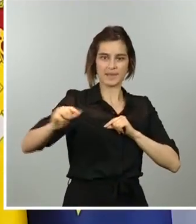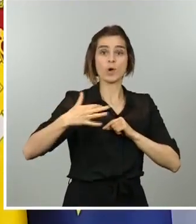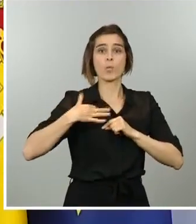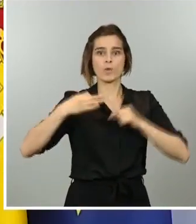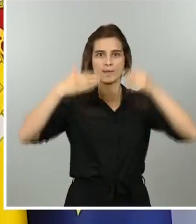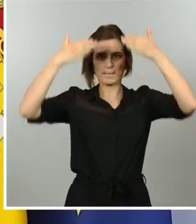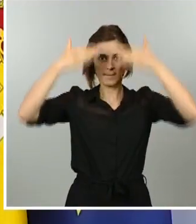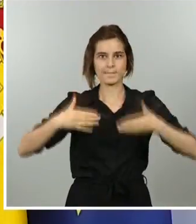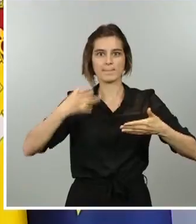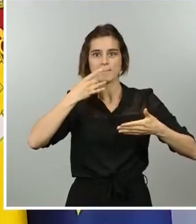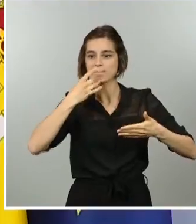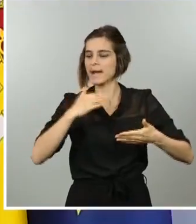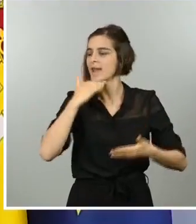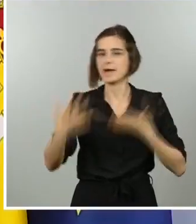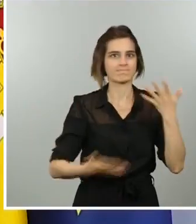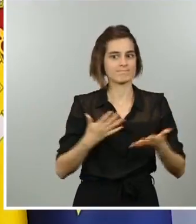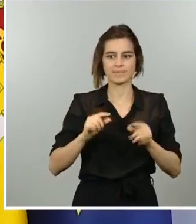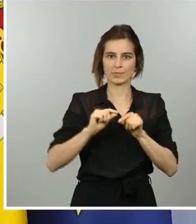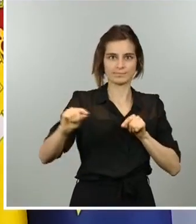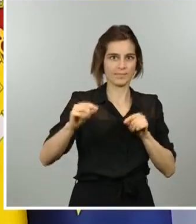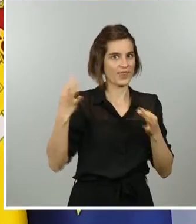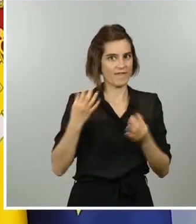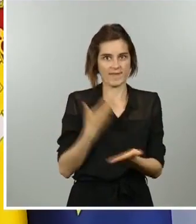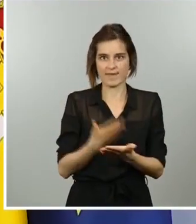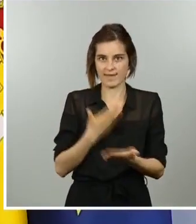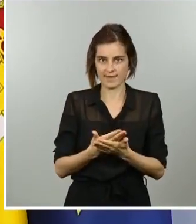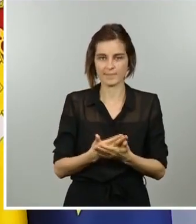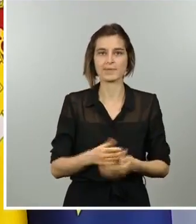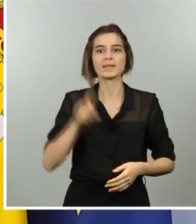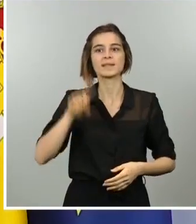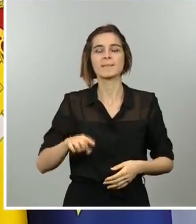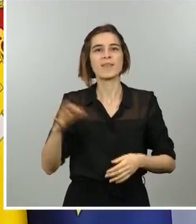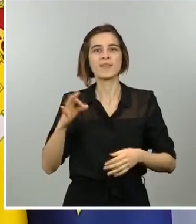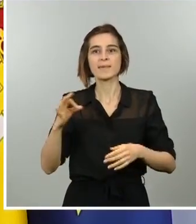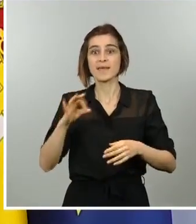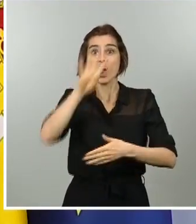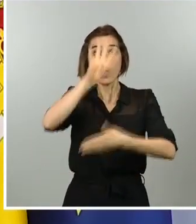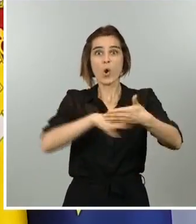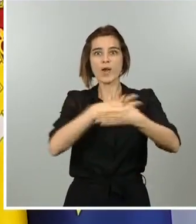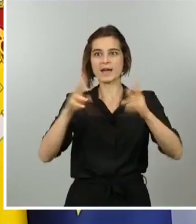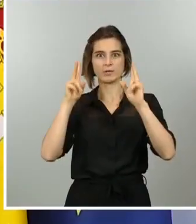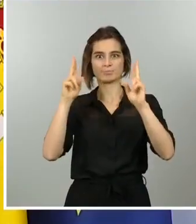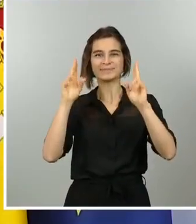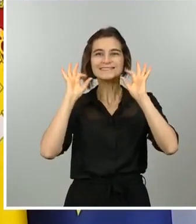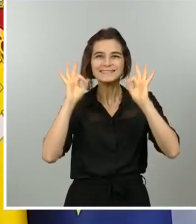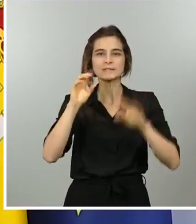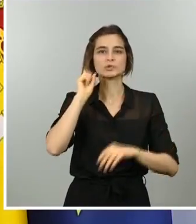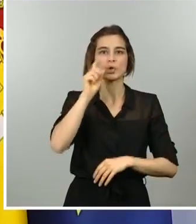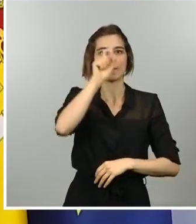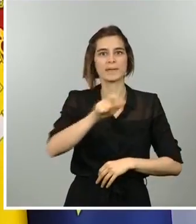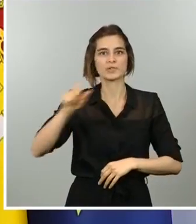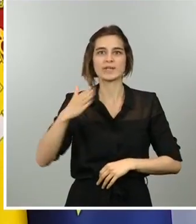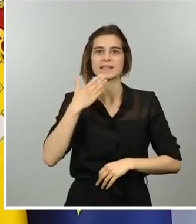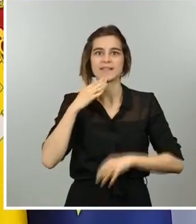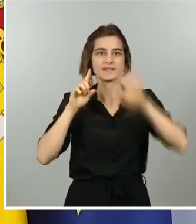también garantizar una franja de atención preferente para las personas de más de 65 años y se establecen toda una serie de